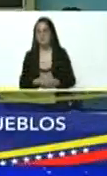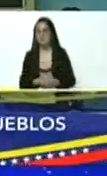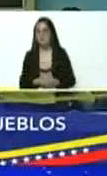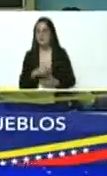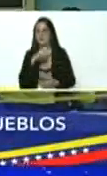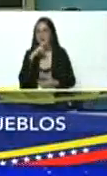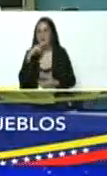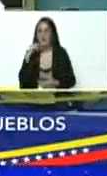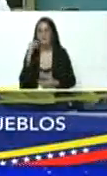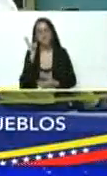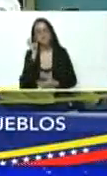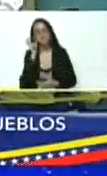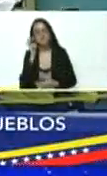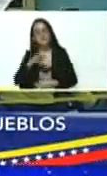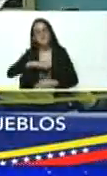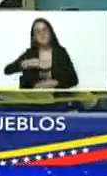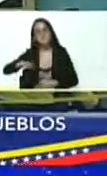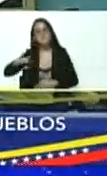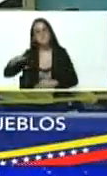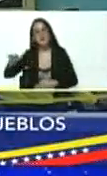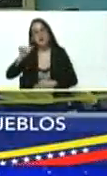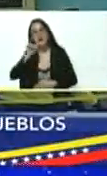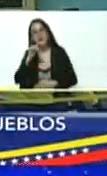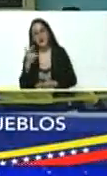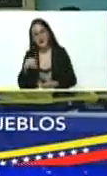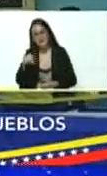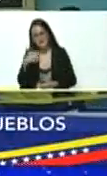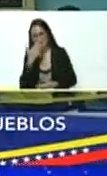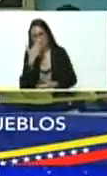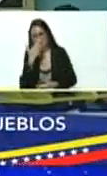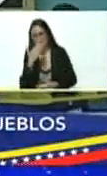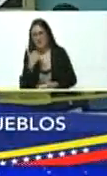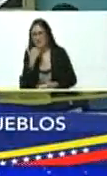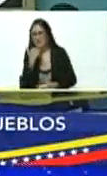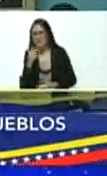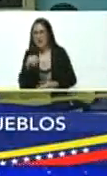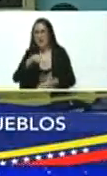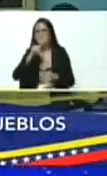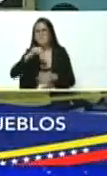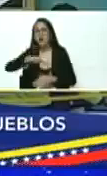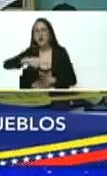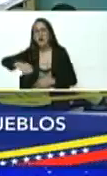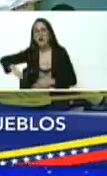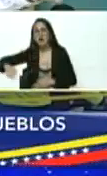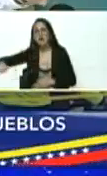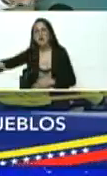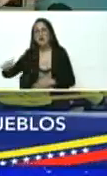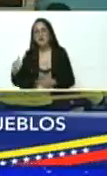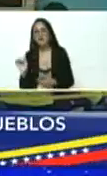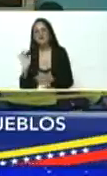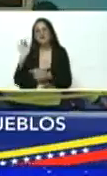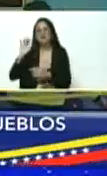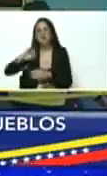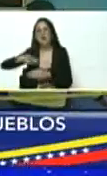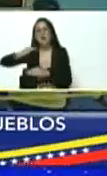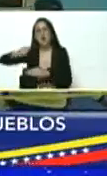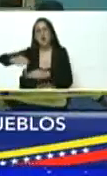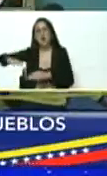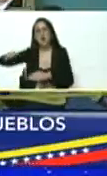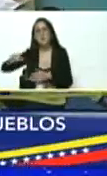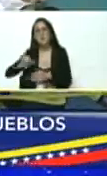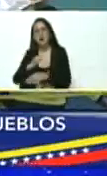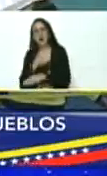Sabroso suena el mar aquí, ¿verdad? Estamos aquí frente al mar, aquí. Aquí revientan las olas del mar